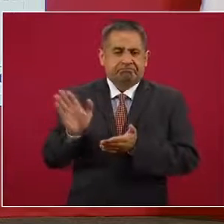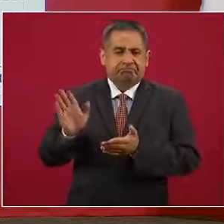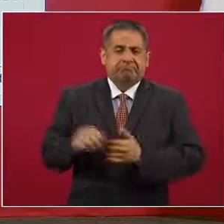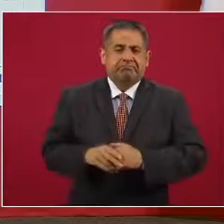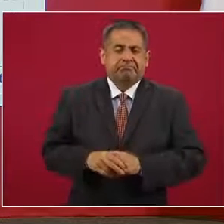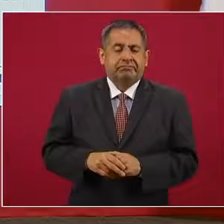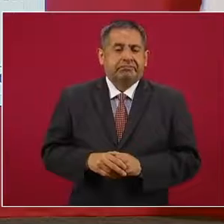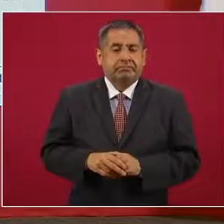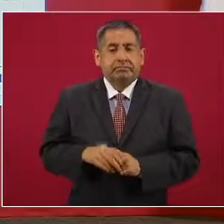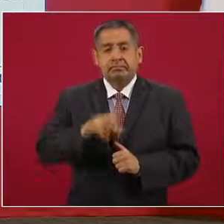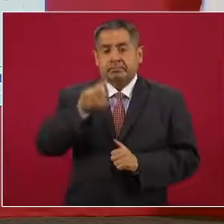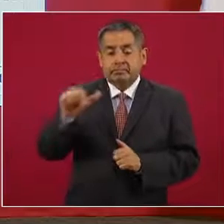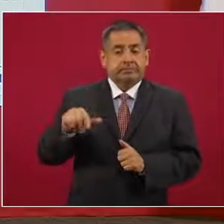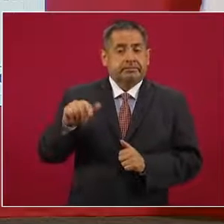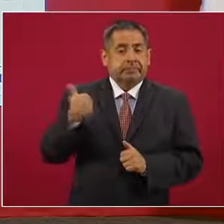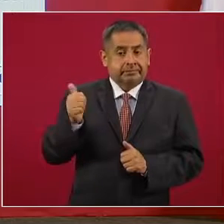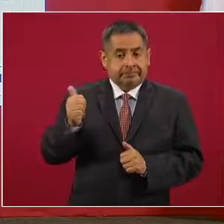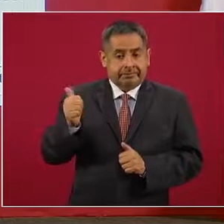Pero ya en agosto,